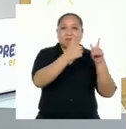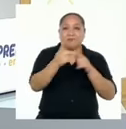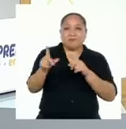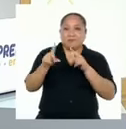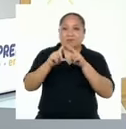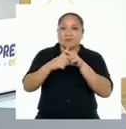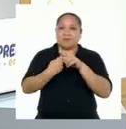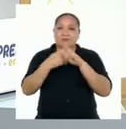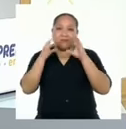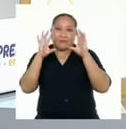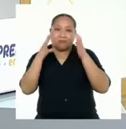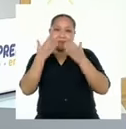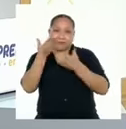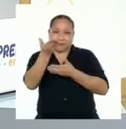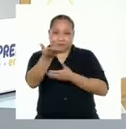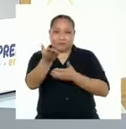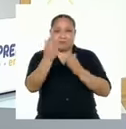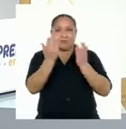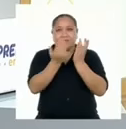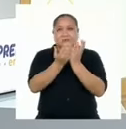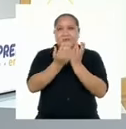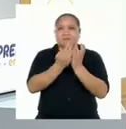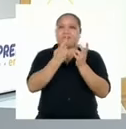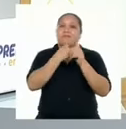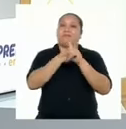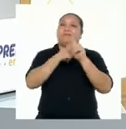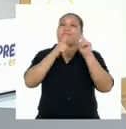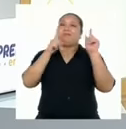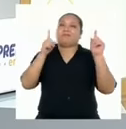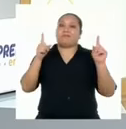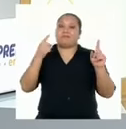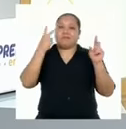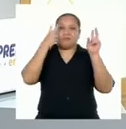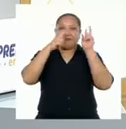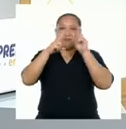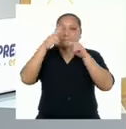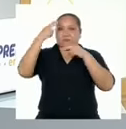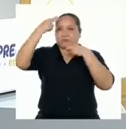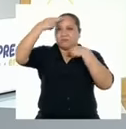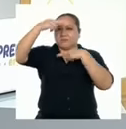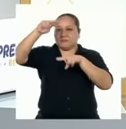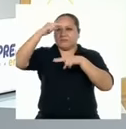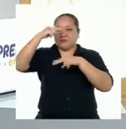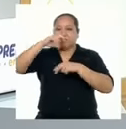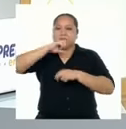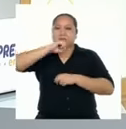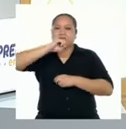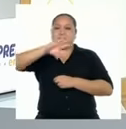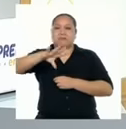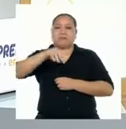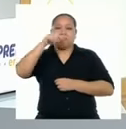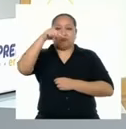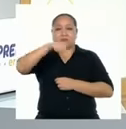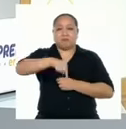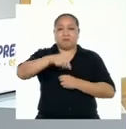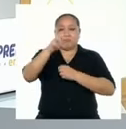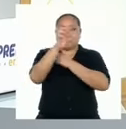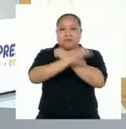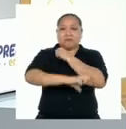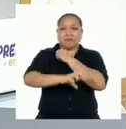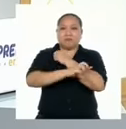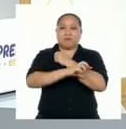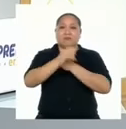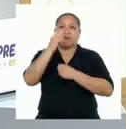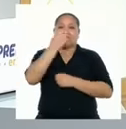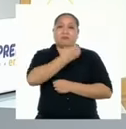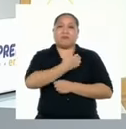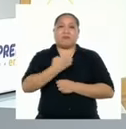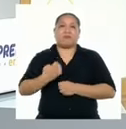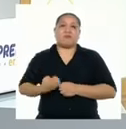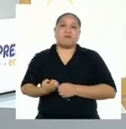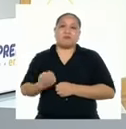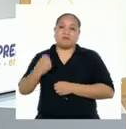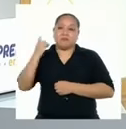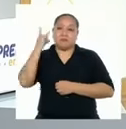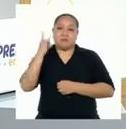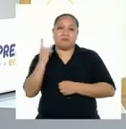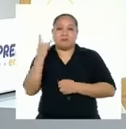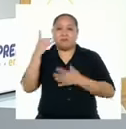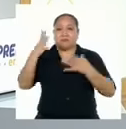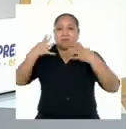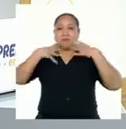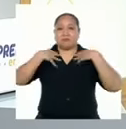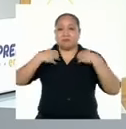iniciar las clases en tu colegio. Sin embargo, viste las noticias que se declaraba en nuestro país el estado de emergencia sanitaria debido